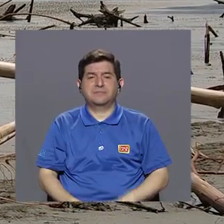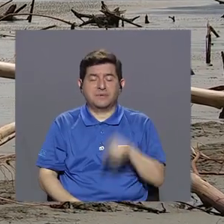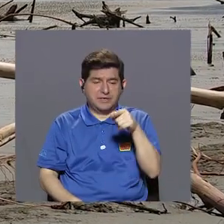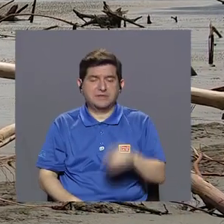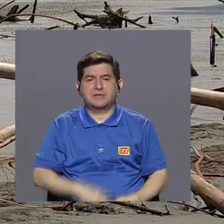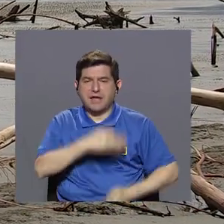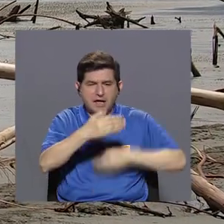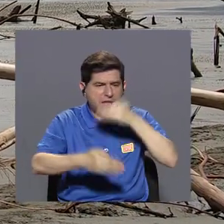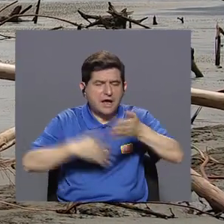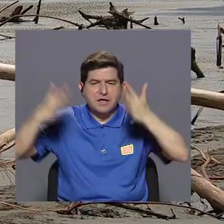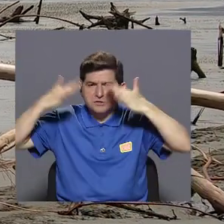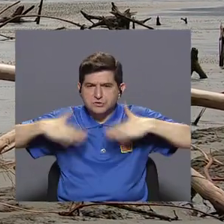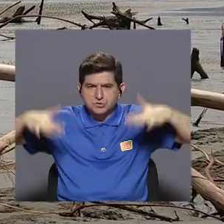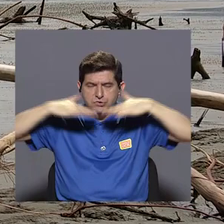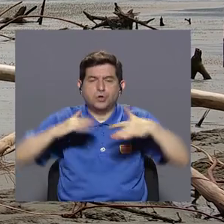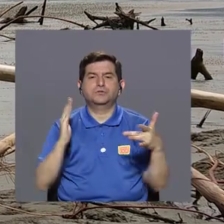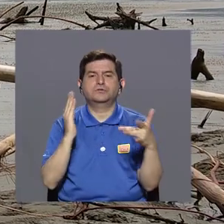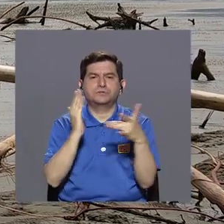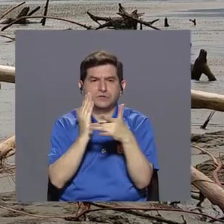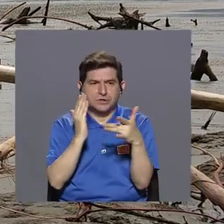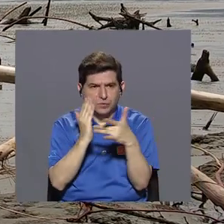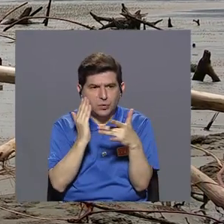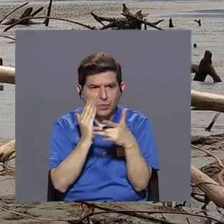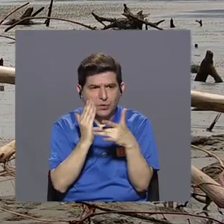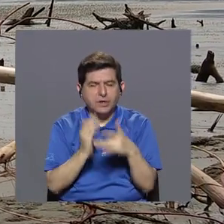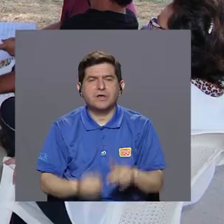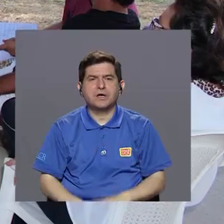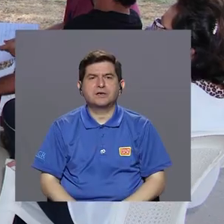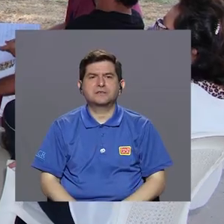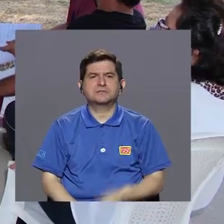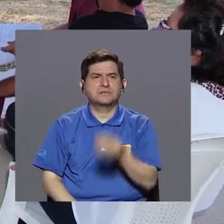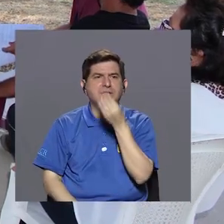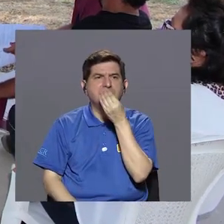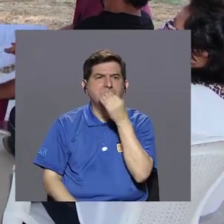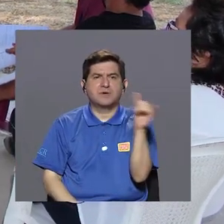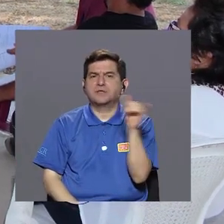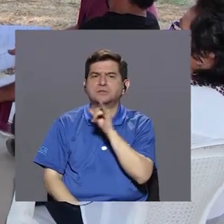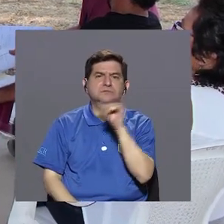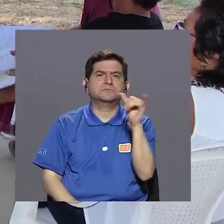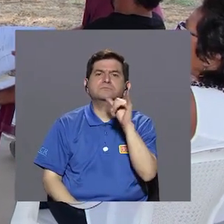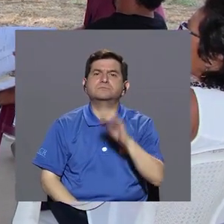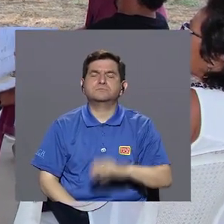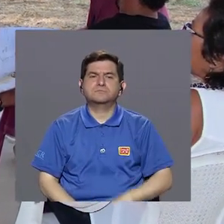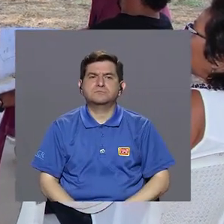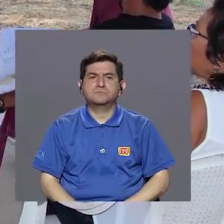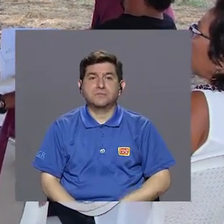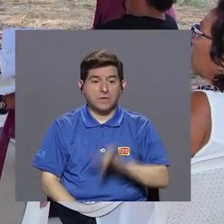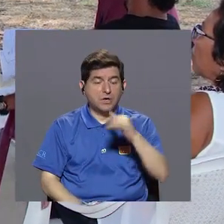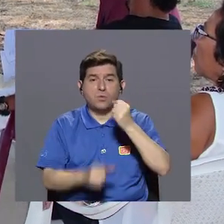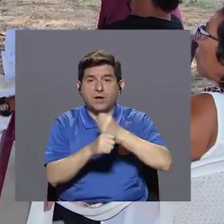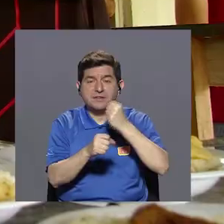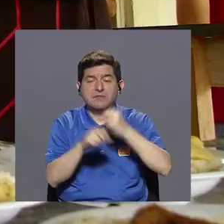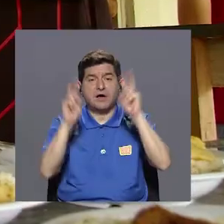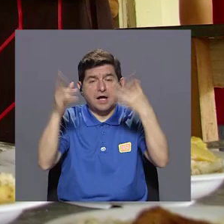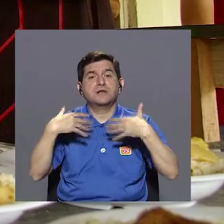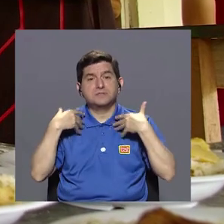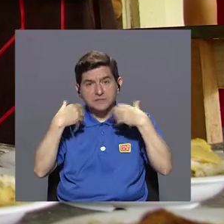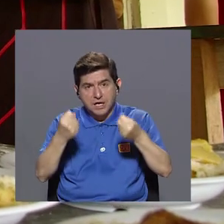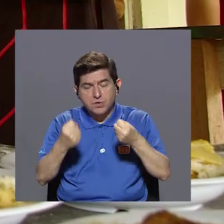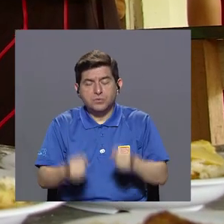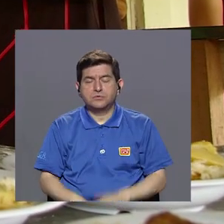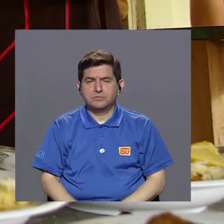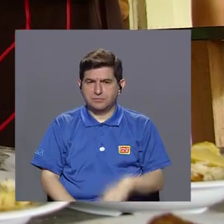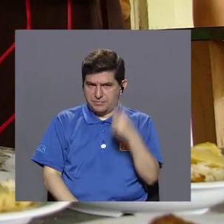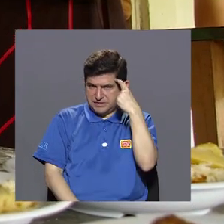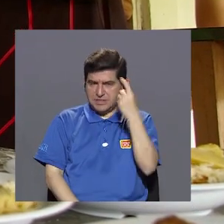ambiental, con tecnología, digamos, la Escuela de Tecnología de Alimentos también, que también trabaja el tema de salud, el tema